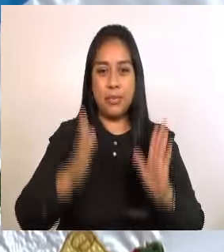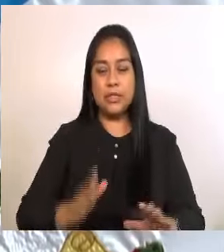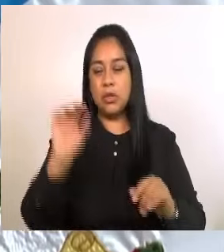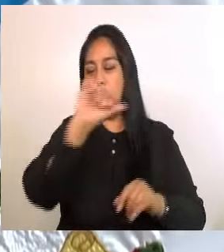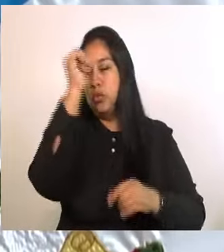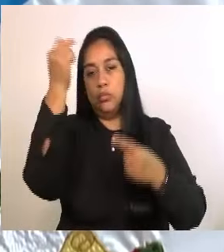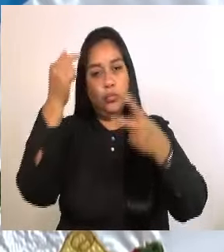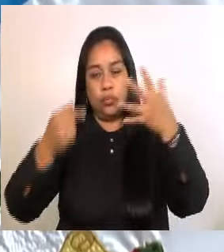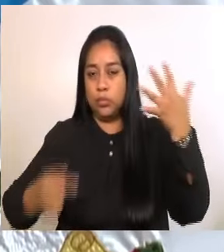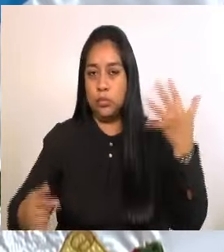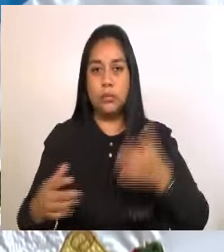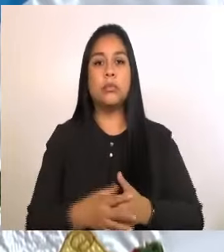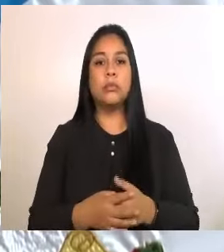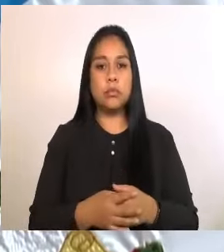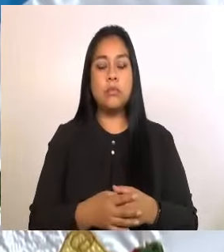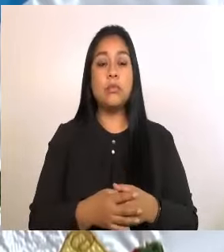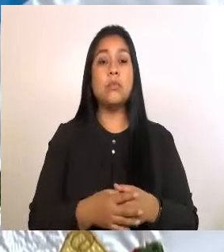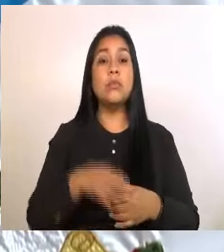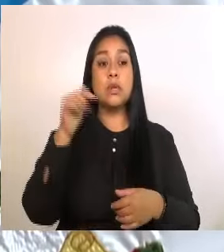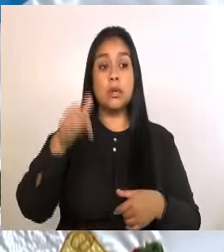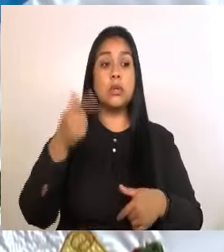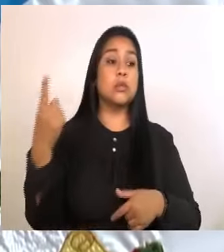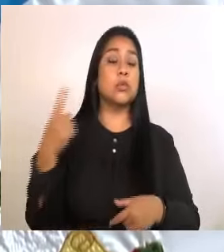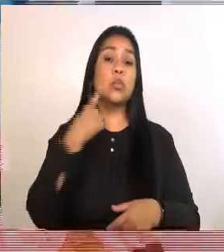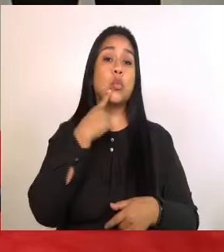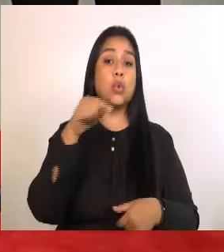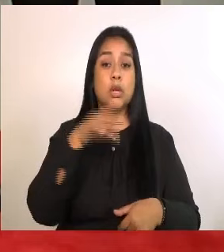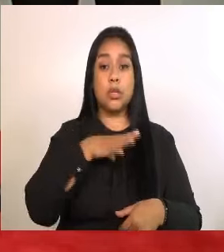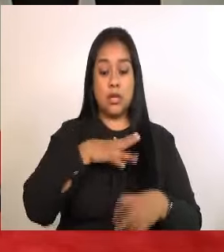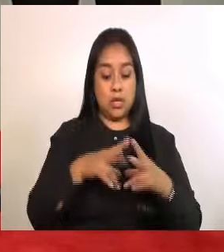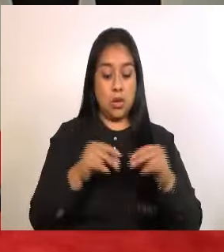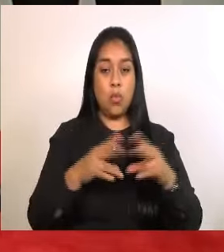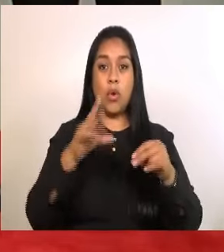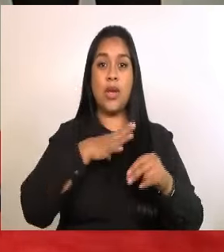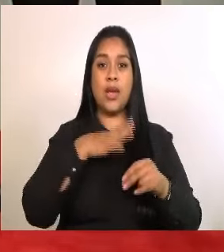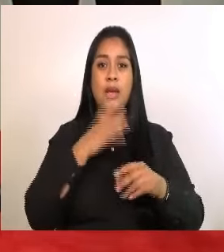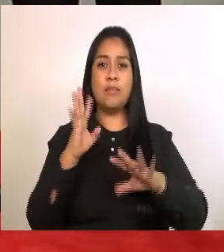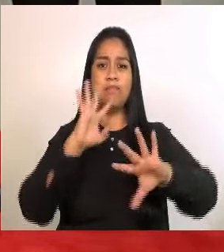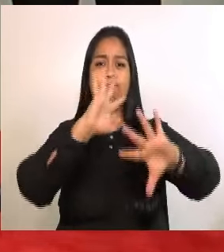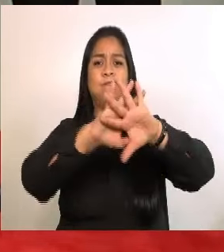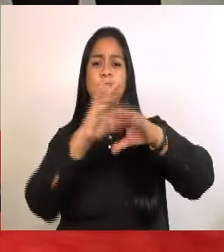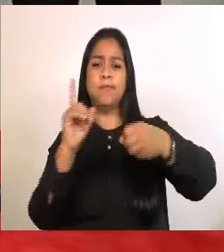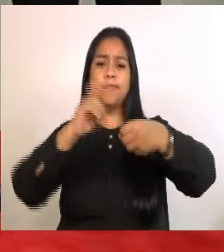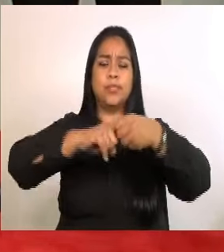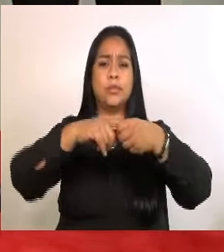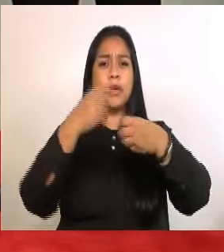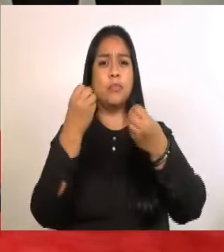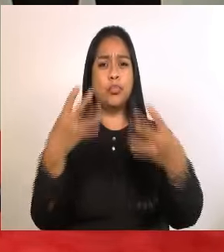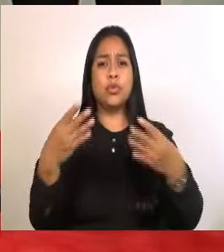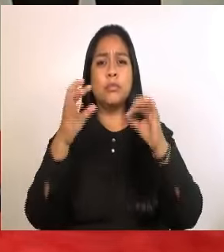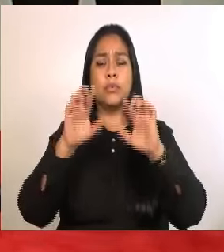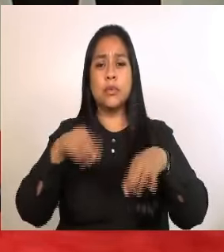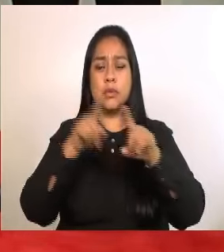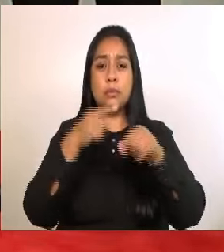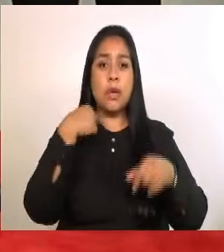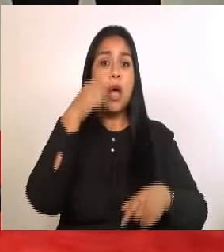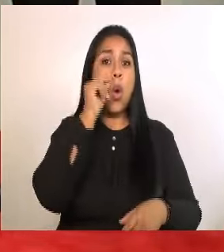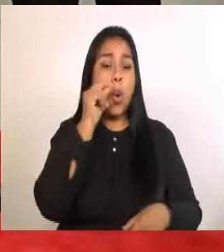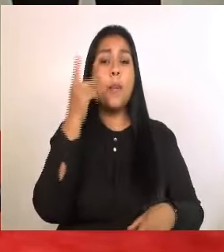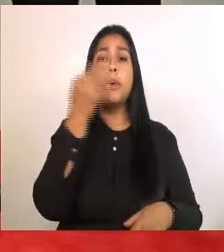otros. Las autoridades de Nicaragua encarcelaron injustamente a estos hombres y